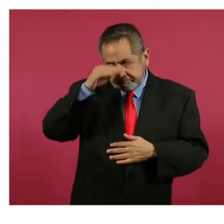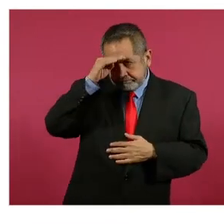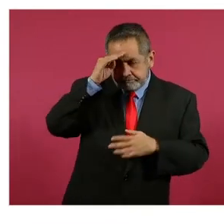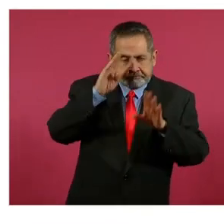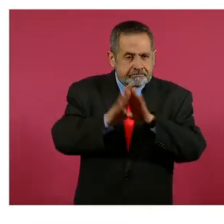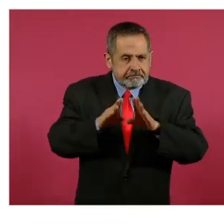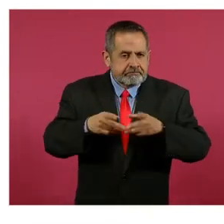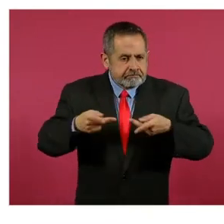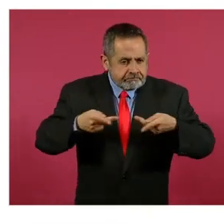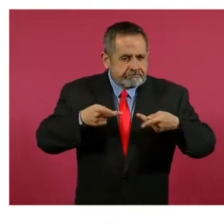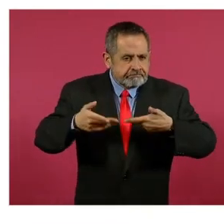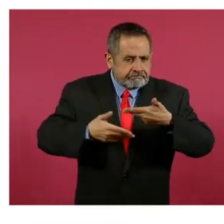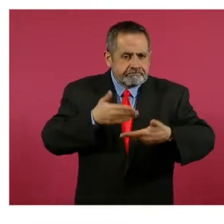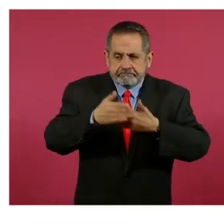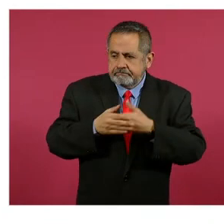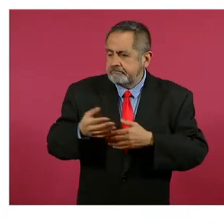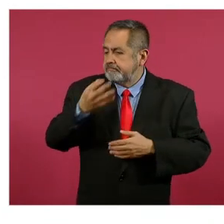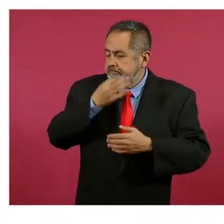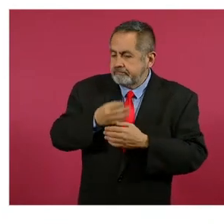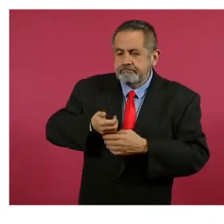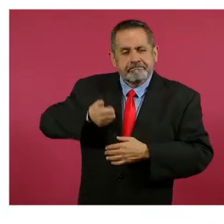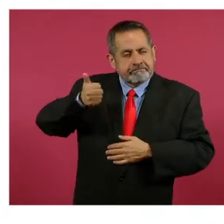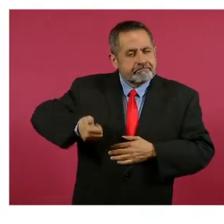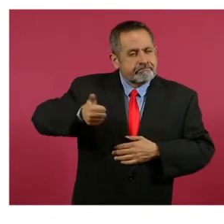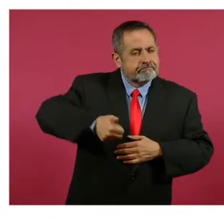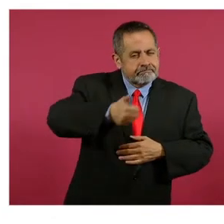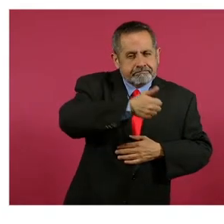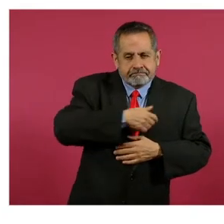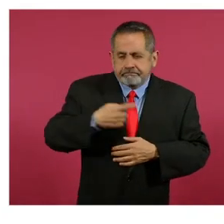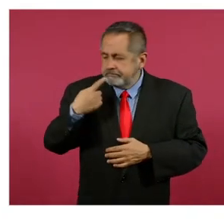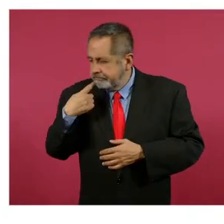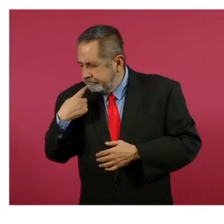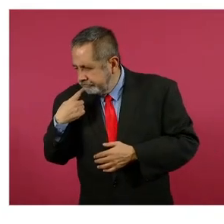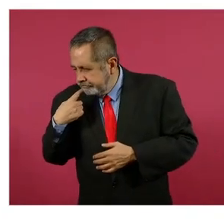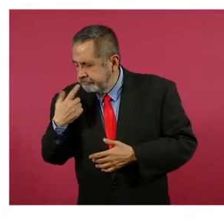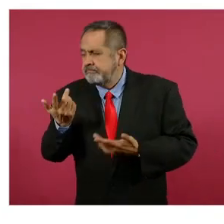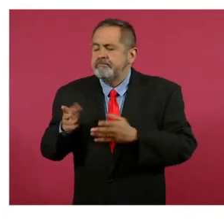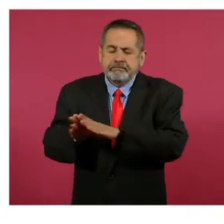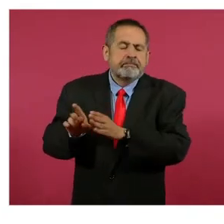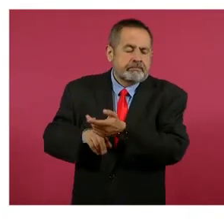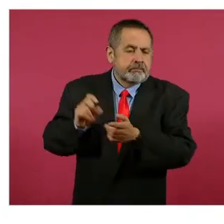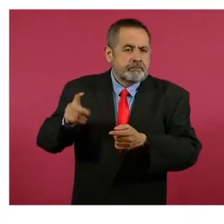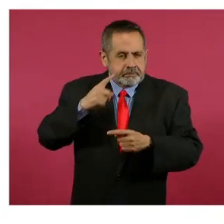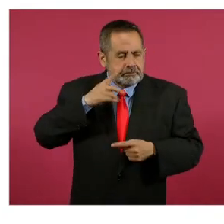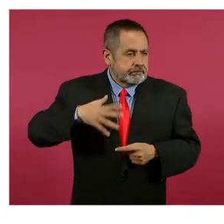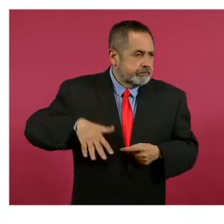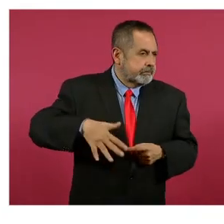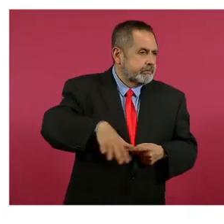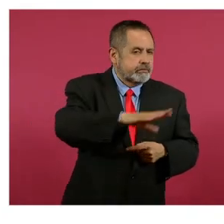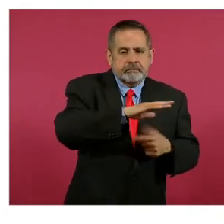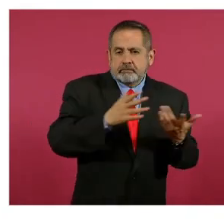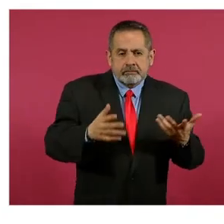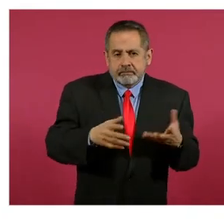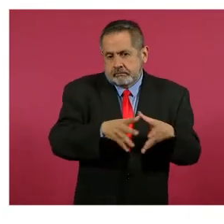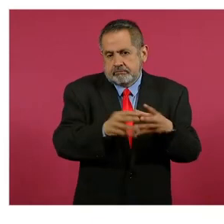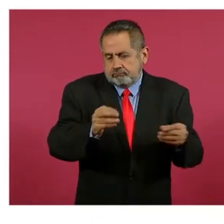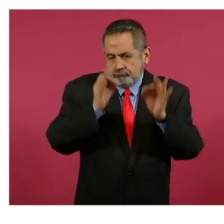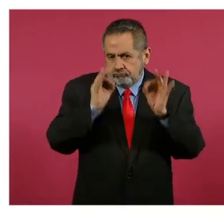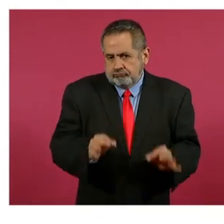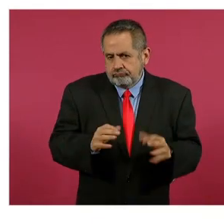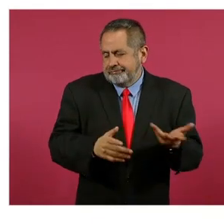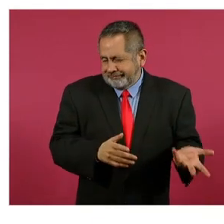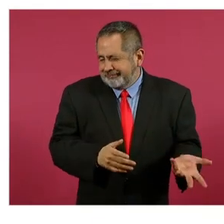búsqueda particular en cada caso según sus características específicas. En el caso de desapariciones